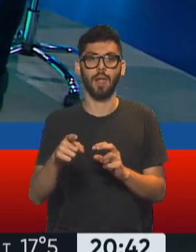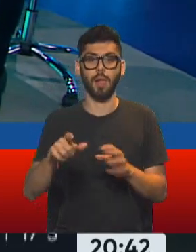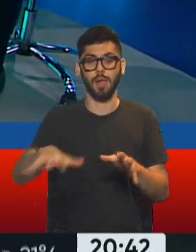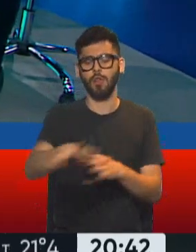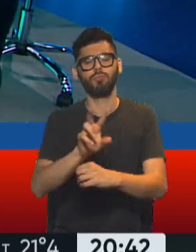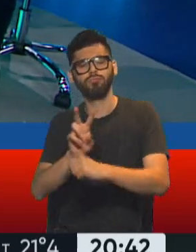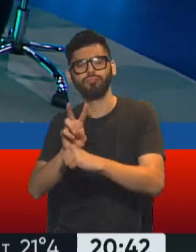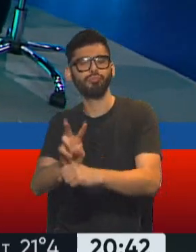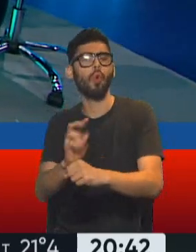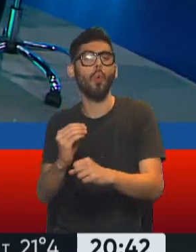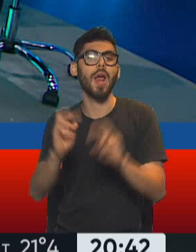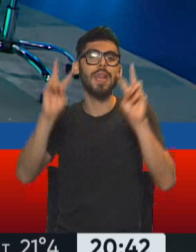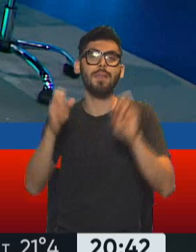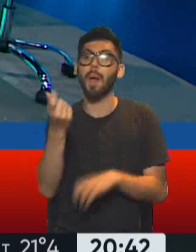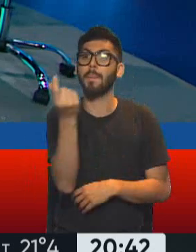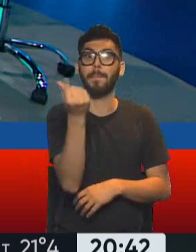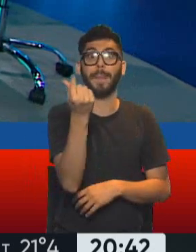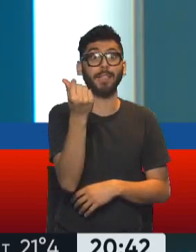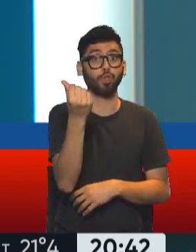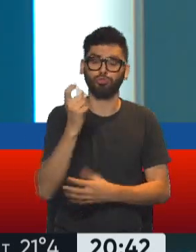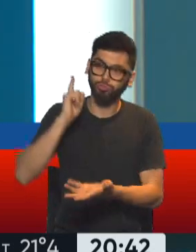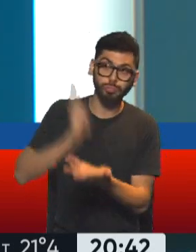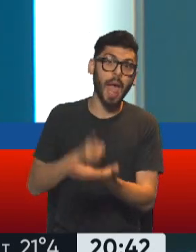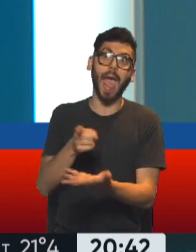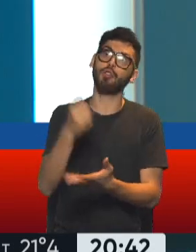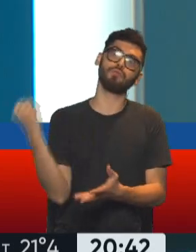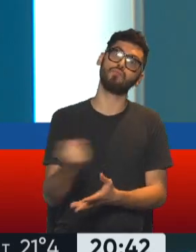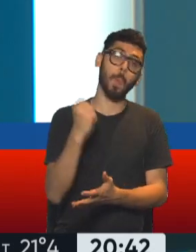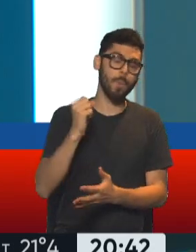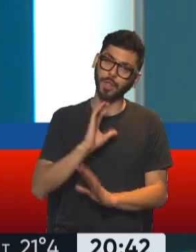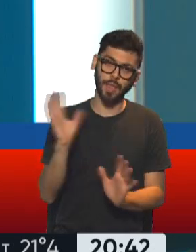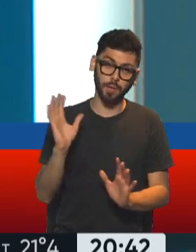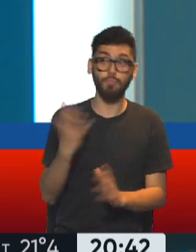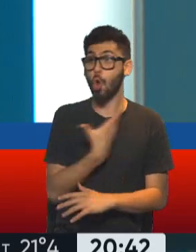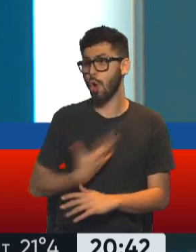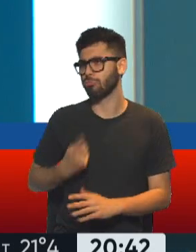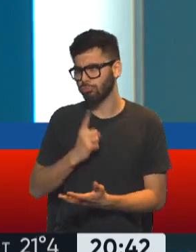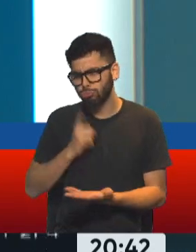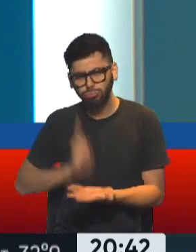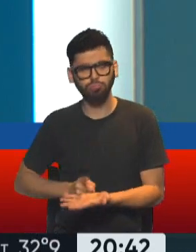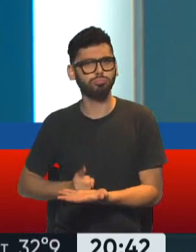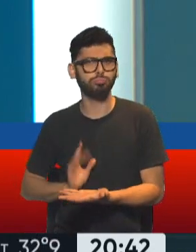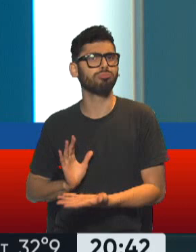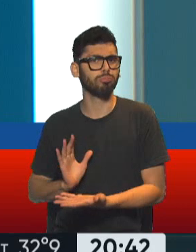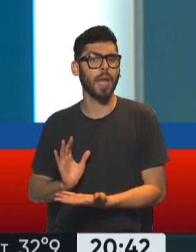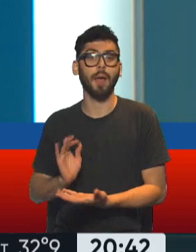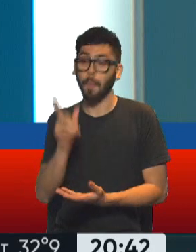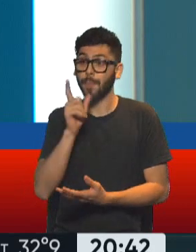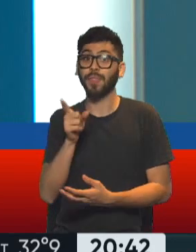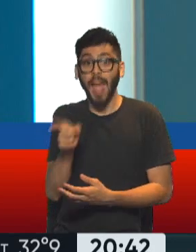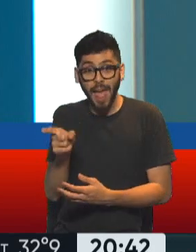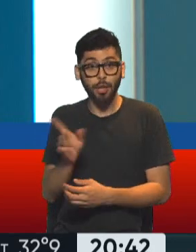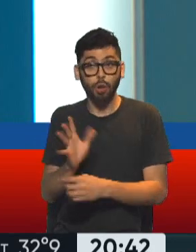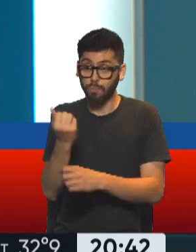ciudadanía ha sido el tema precios esa es una posición que tomó el gobierno yo creo que eso genera